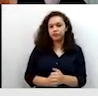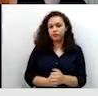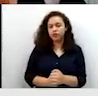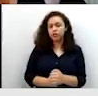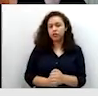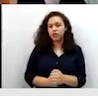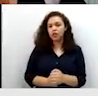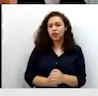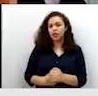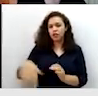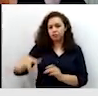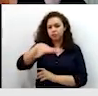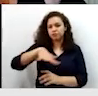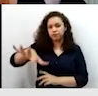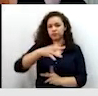exposición al medio ambiente.